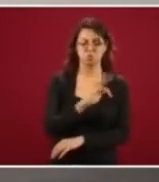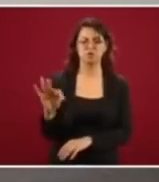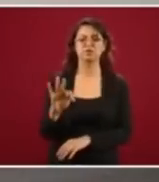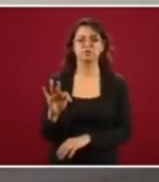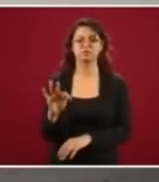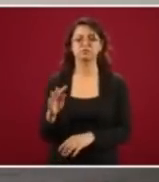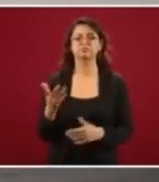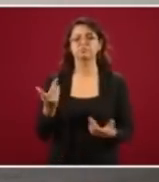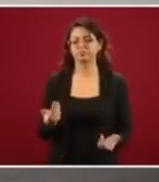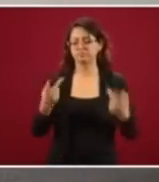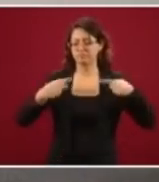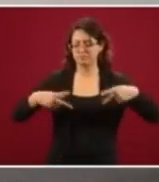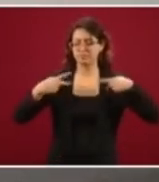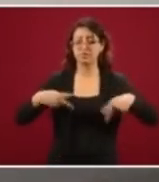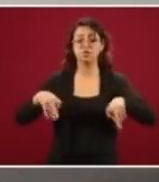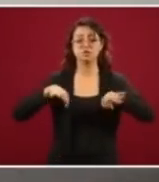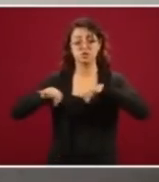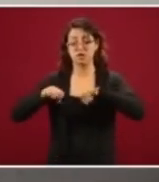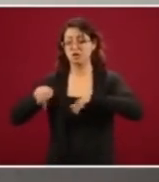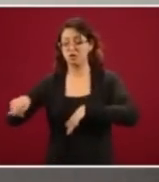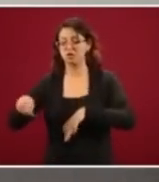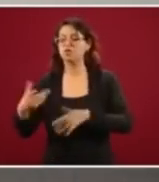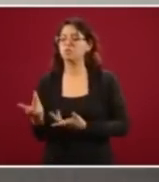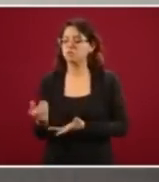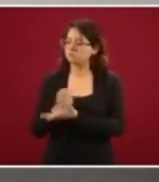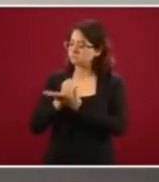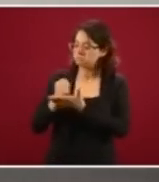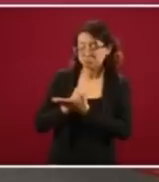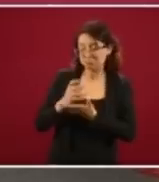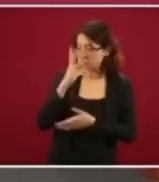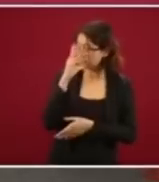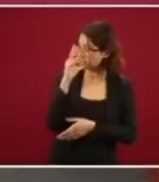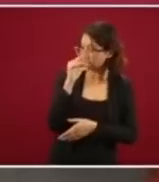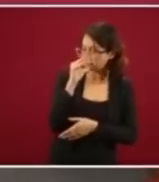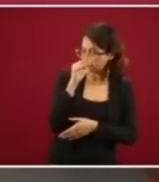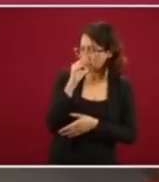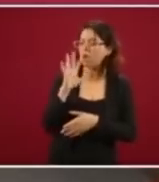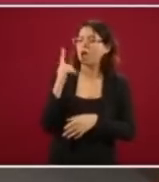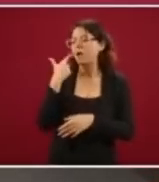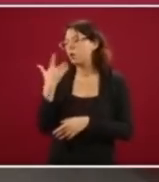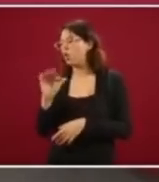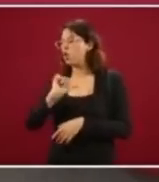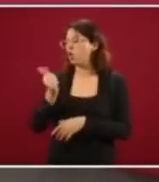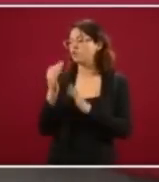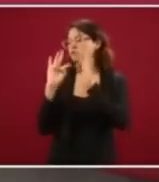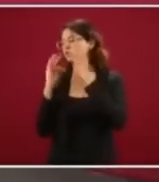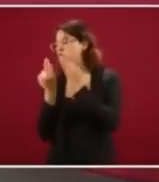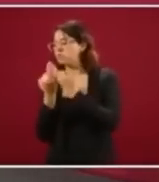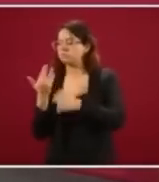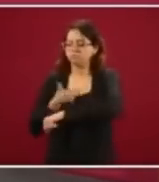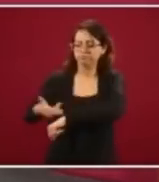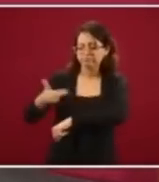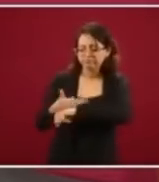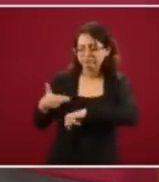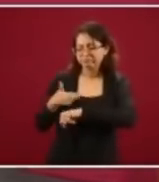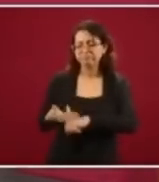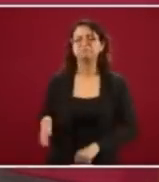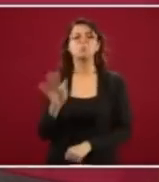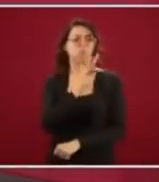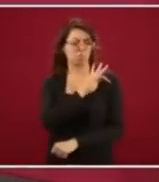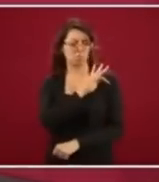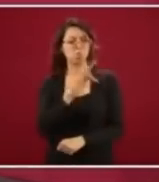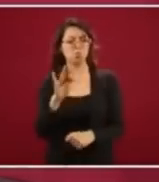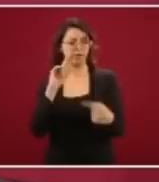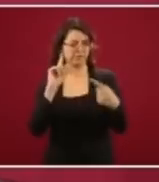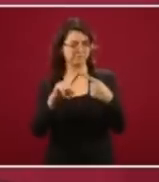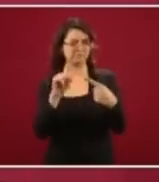El trabajador tiene derecho a la reestructuración del crédito. Este es un programa. Y